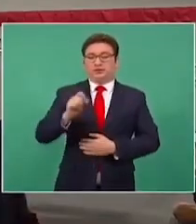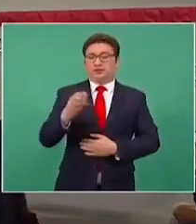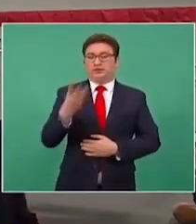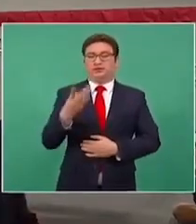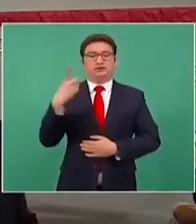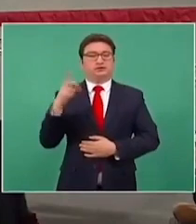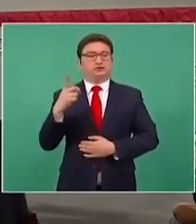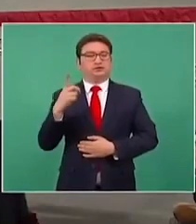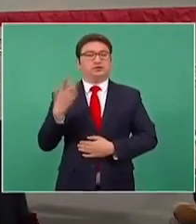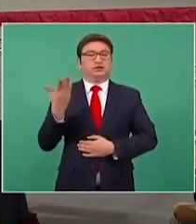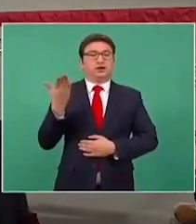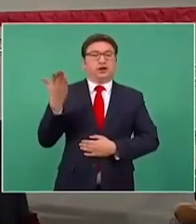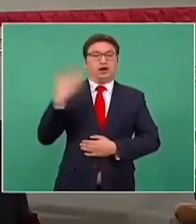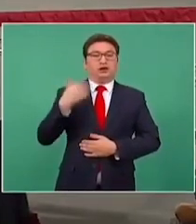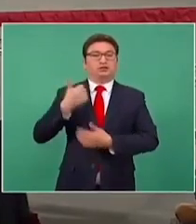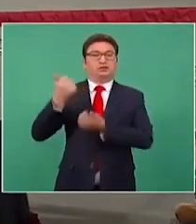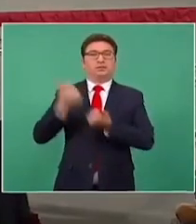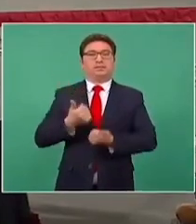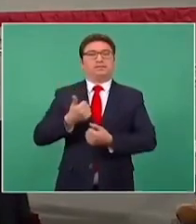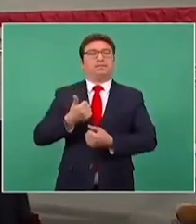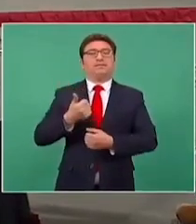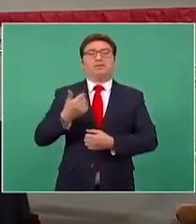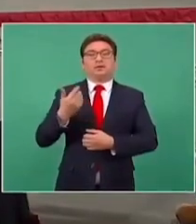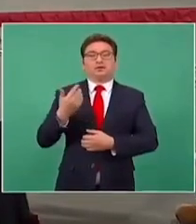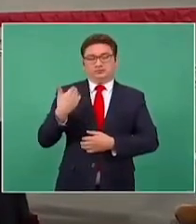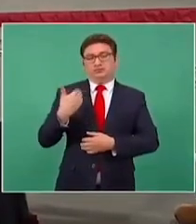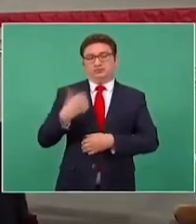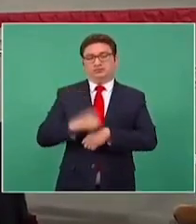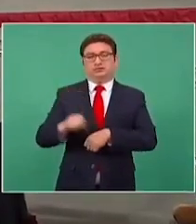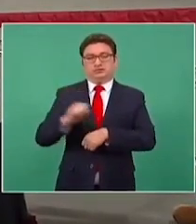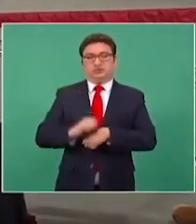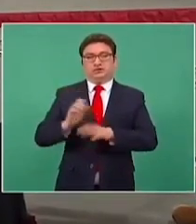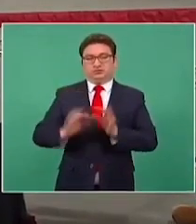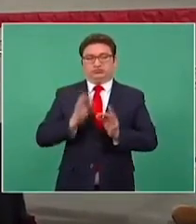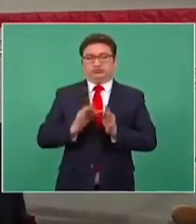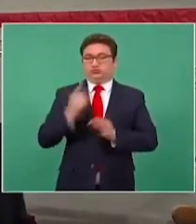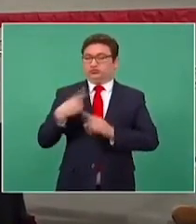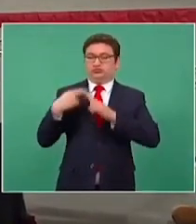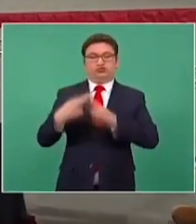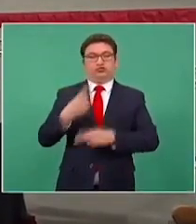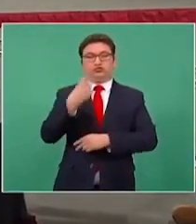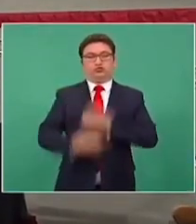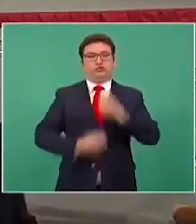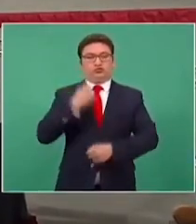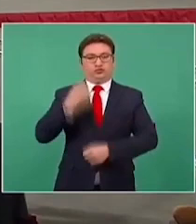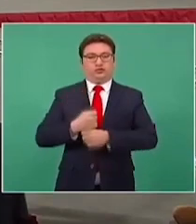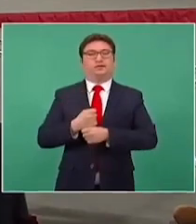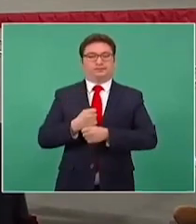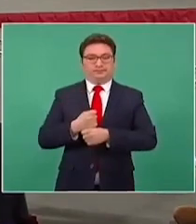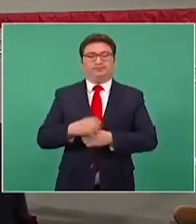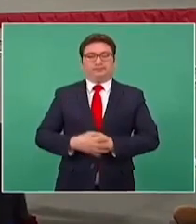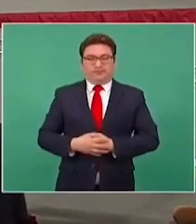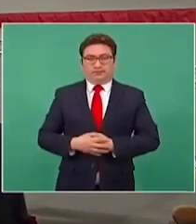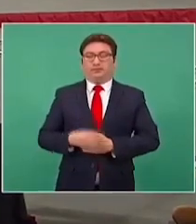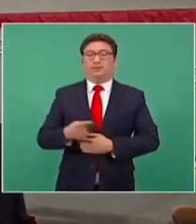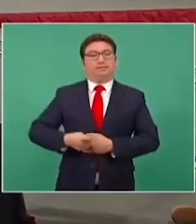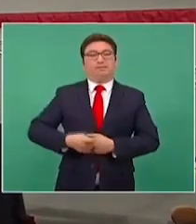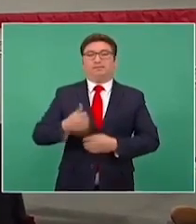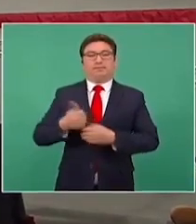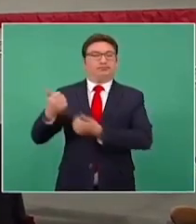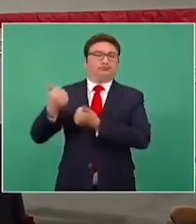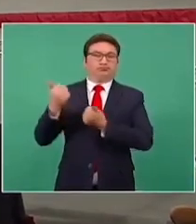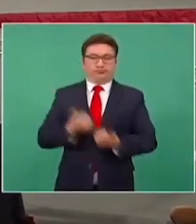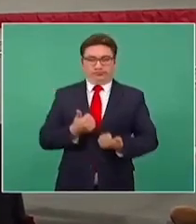recomendación que hizo ayer el director de la Organización Mundial de la Salud, el doctor Tedros Ghebreyesus, quien,